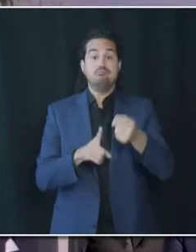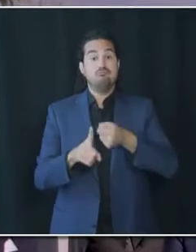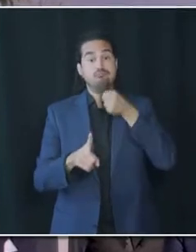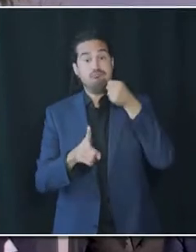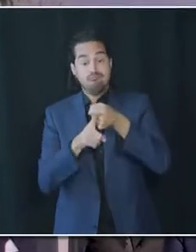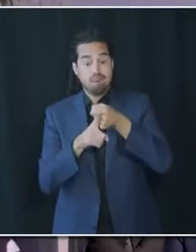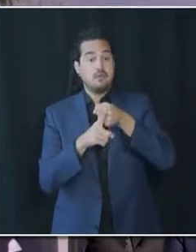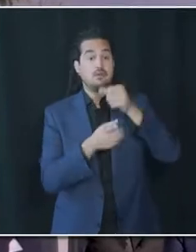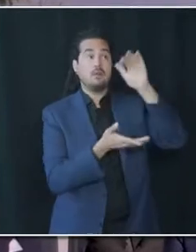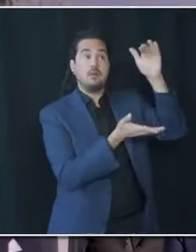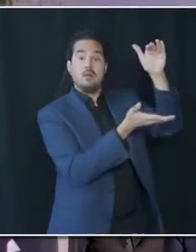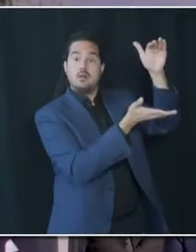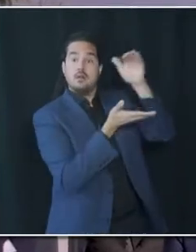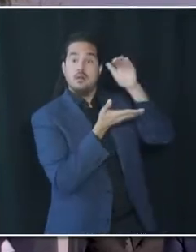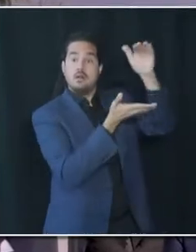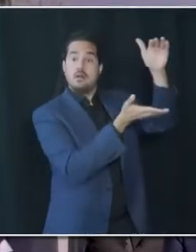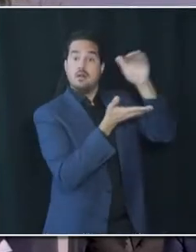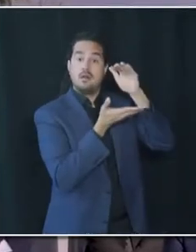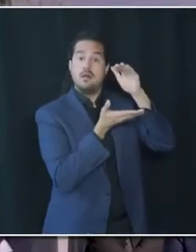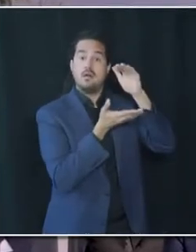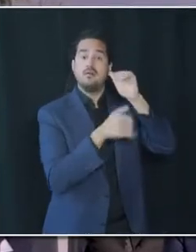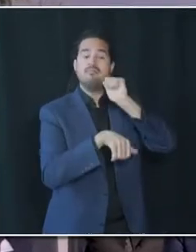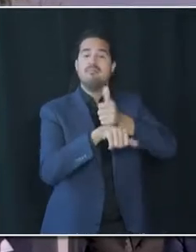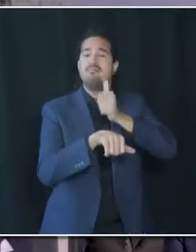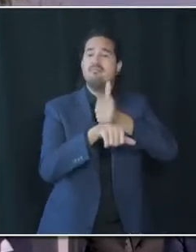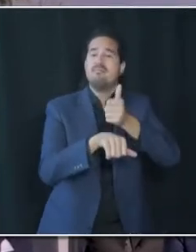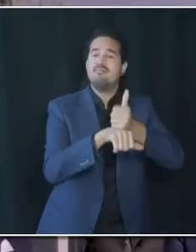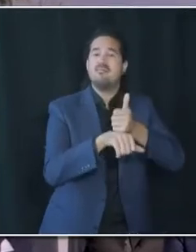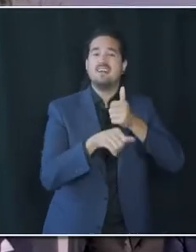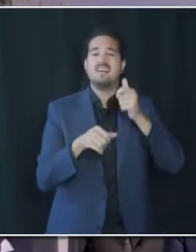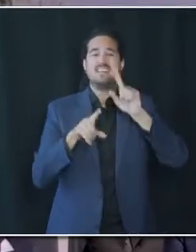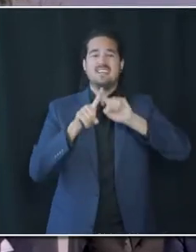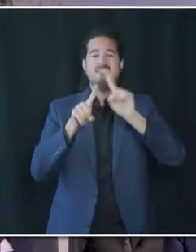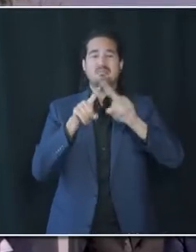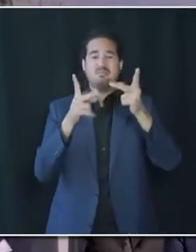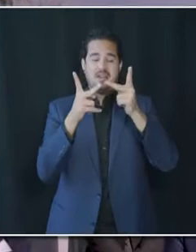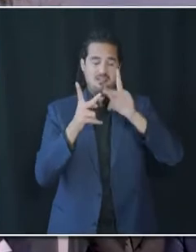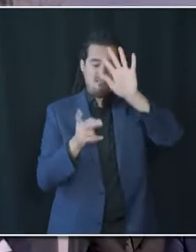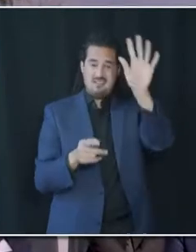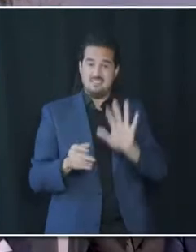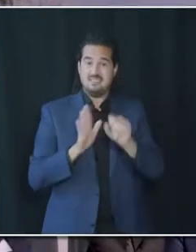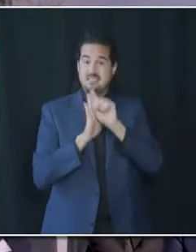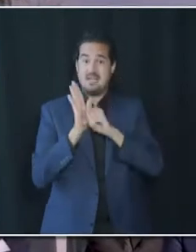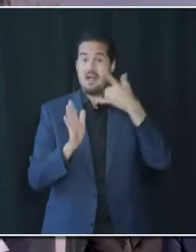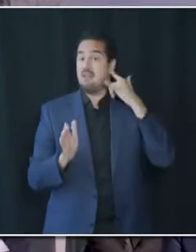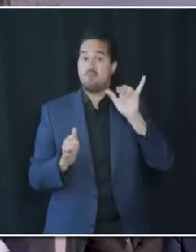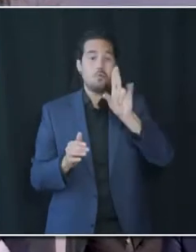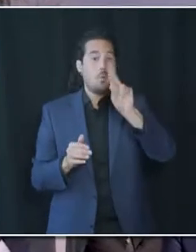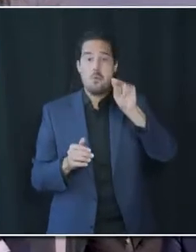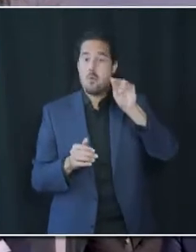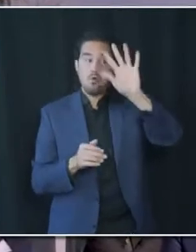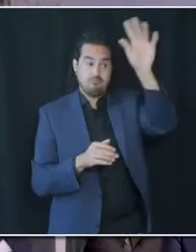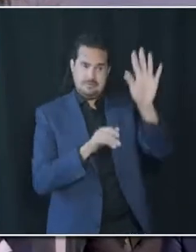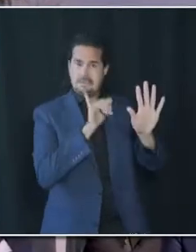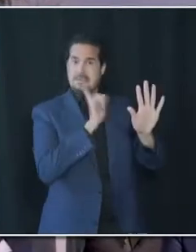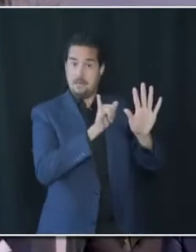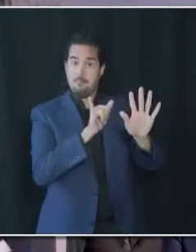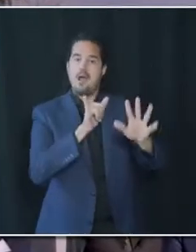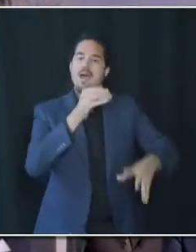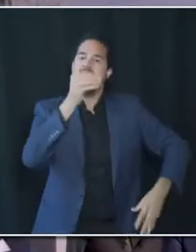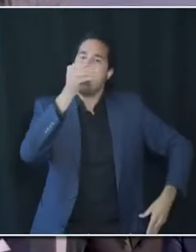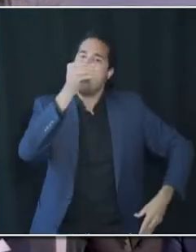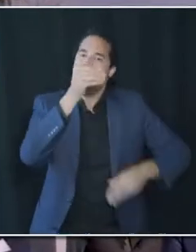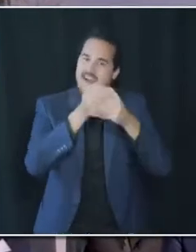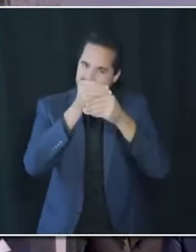vacunación la fuerza elaborar de recursos esto es una